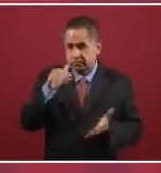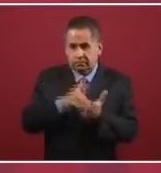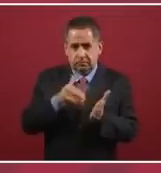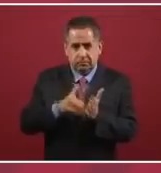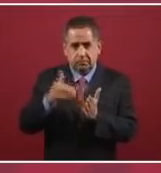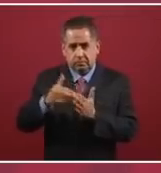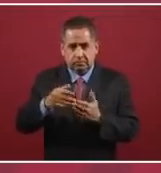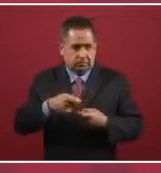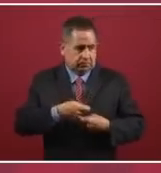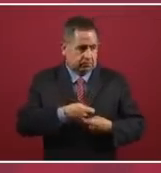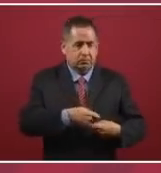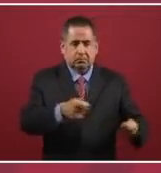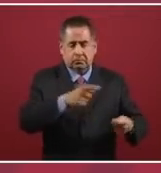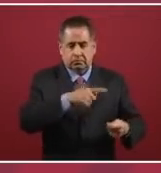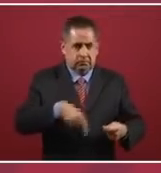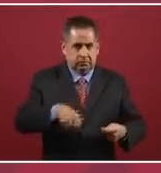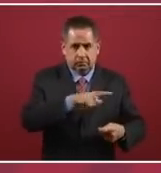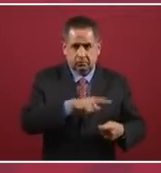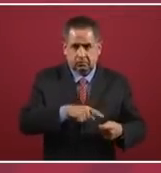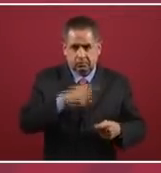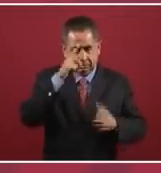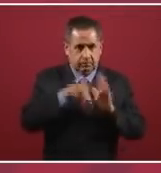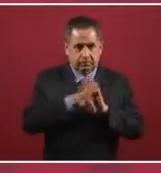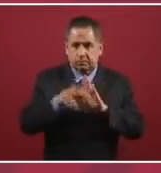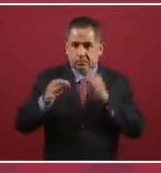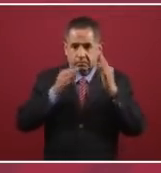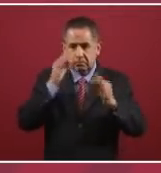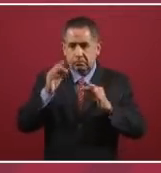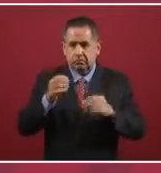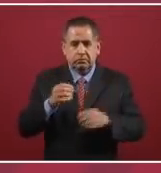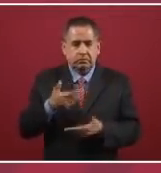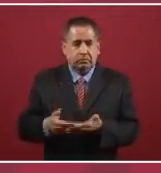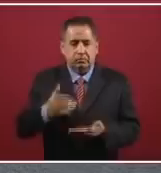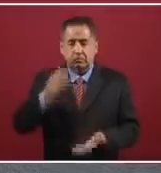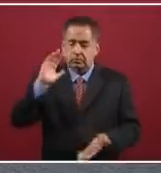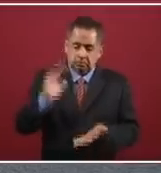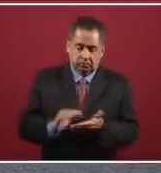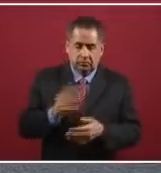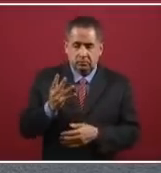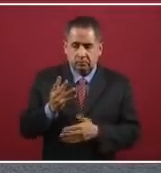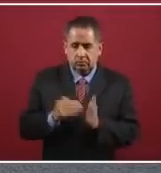10,000 millones para publicidad y ahora van a ser 4